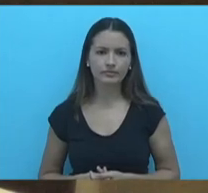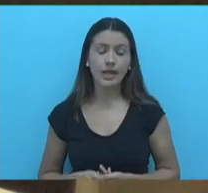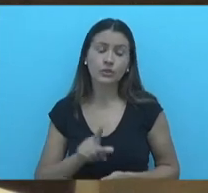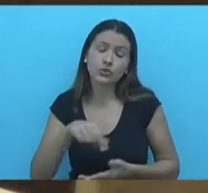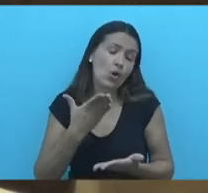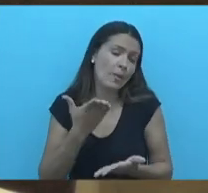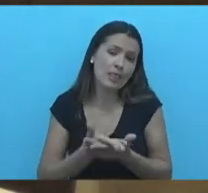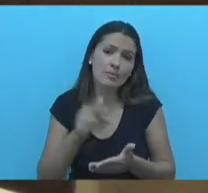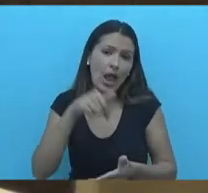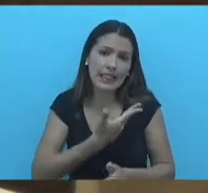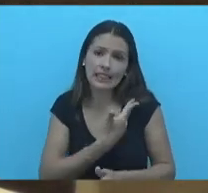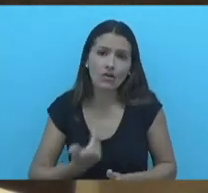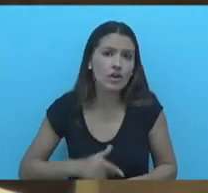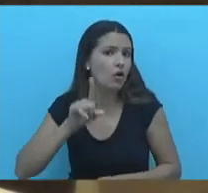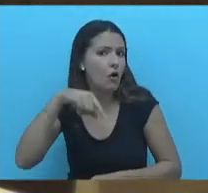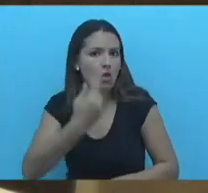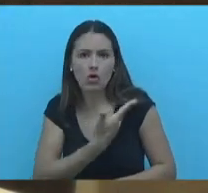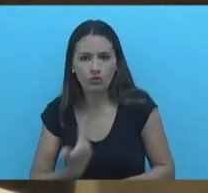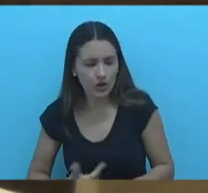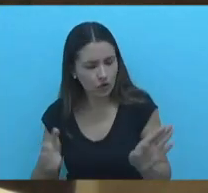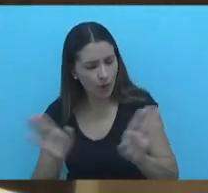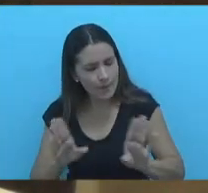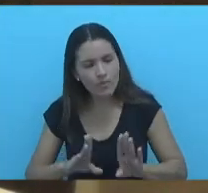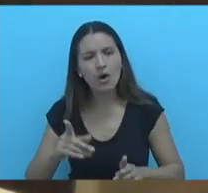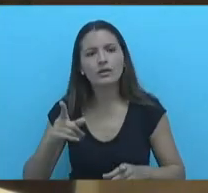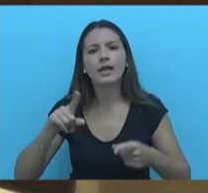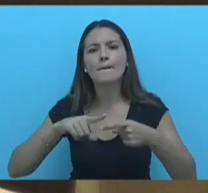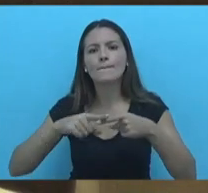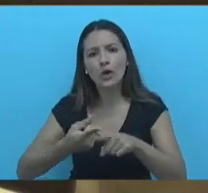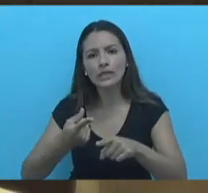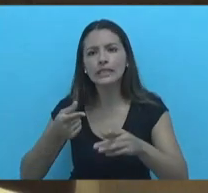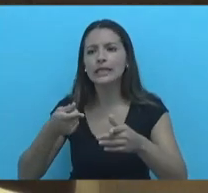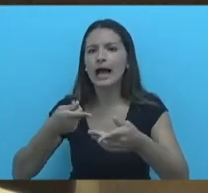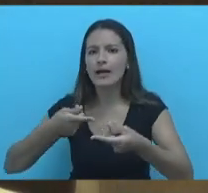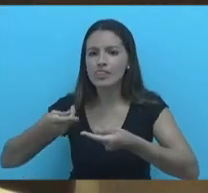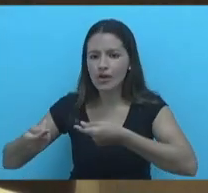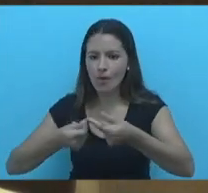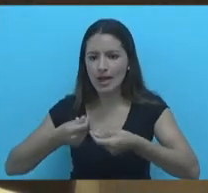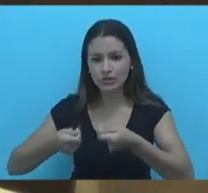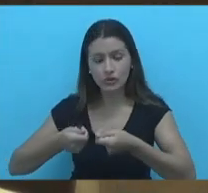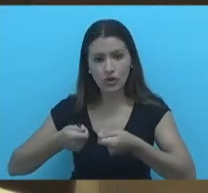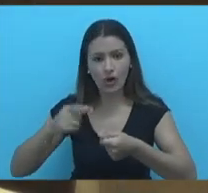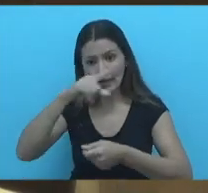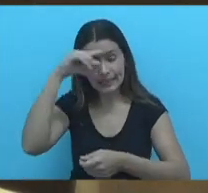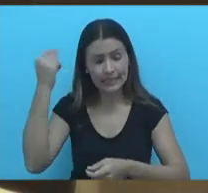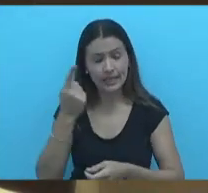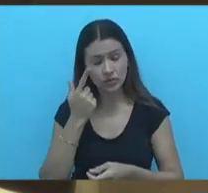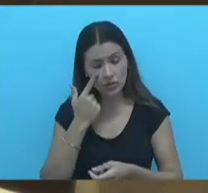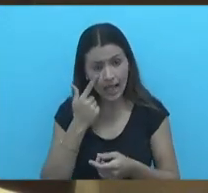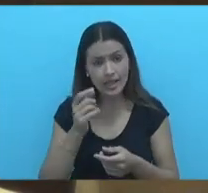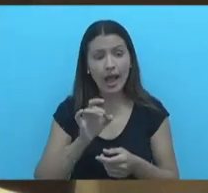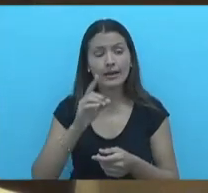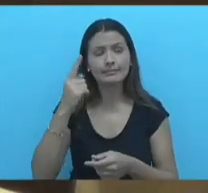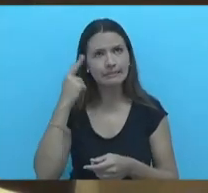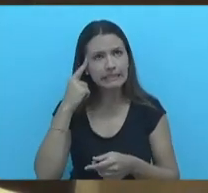cualquier otro. Entendemos que la política internacional y la política comercial internacional tiene que convertirse en Argentina en una materia